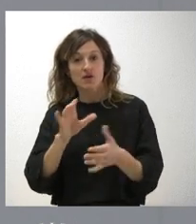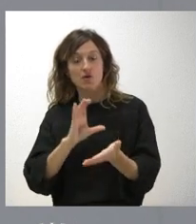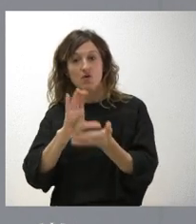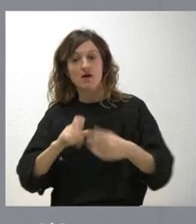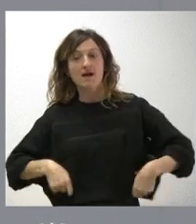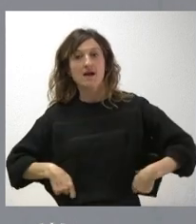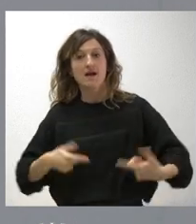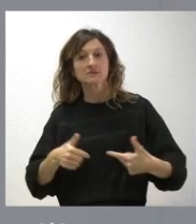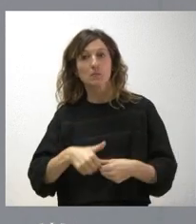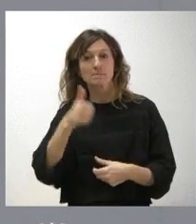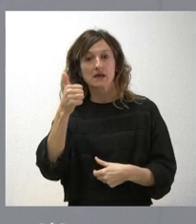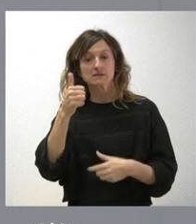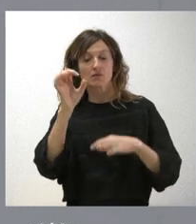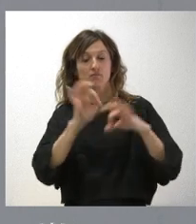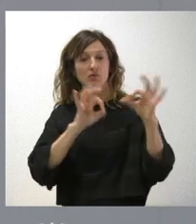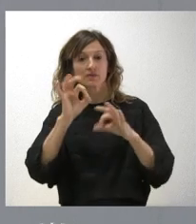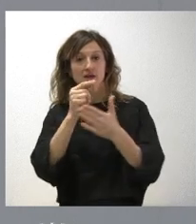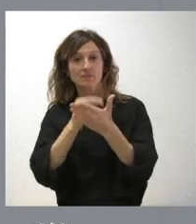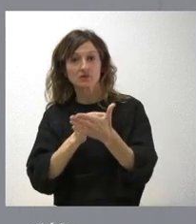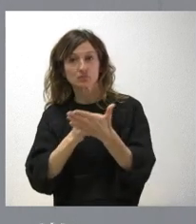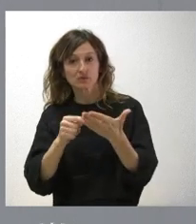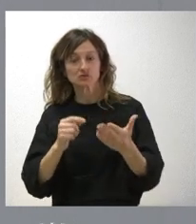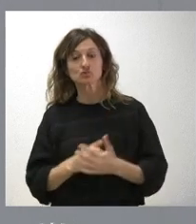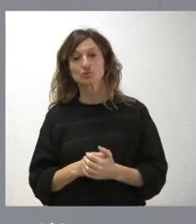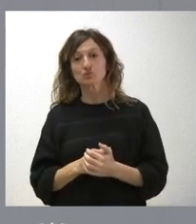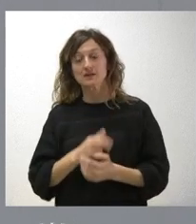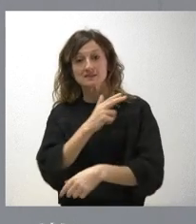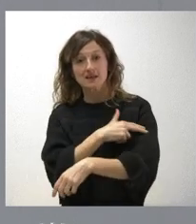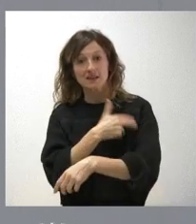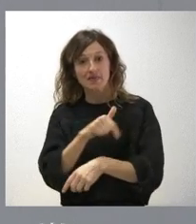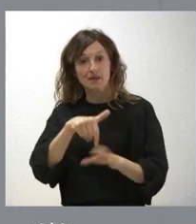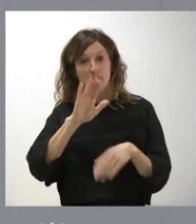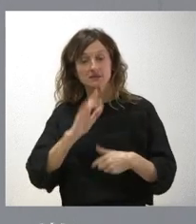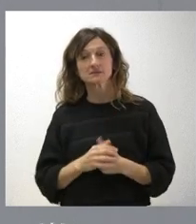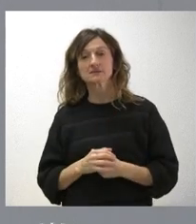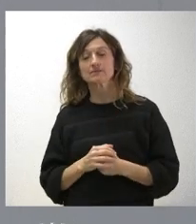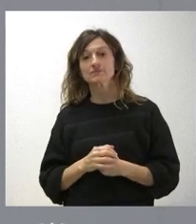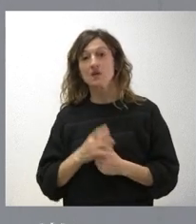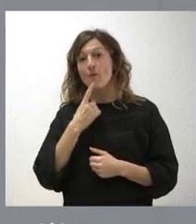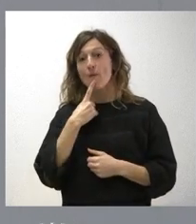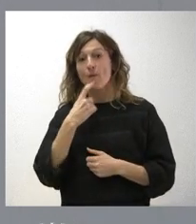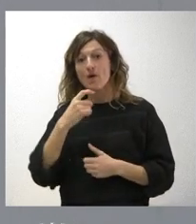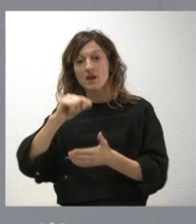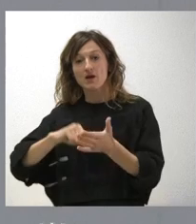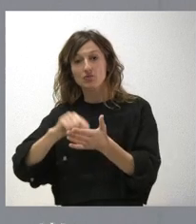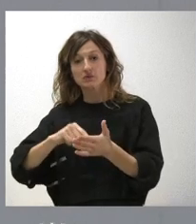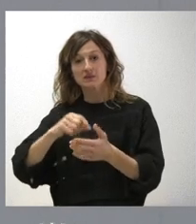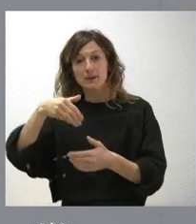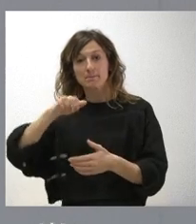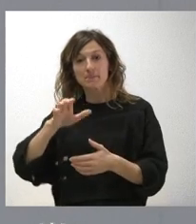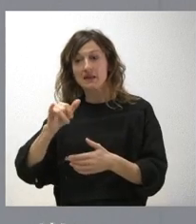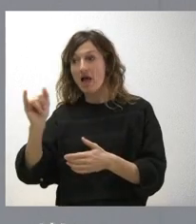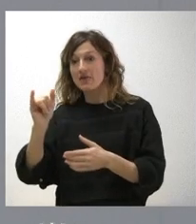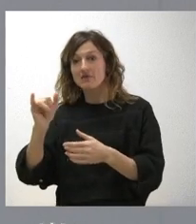gasto en porcentaje de presupuesto en sanidad nosotros pudiéramos contatar médicos mir porque lo